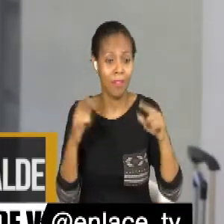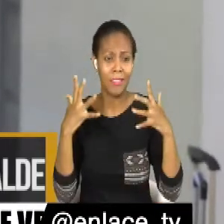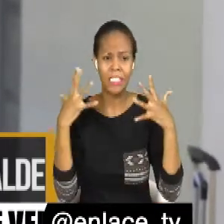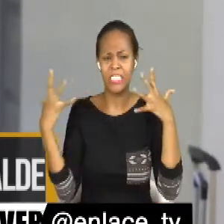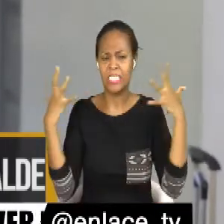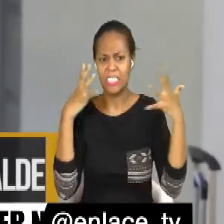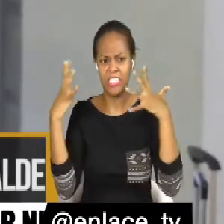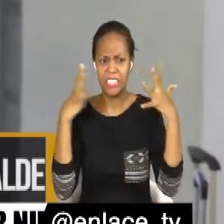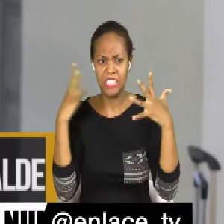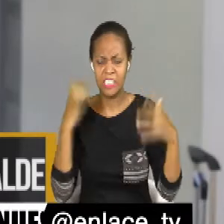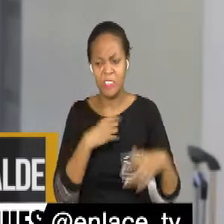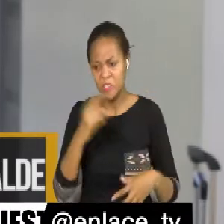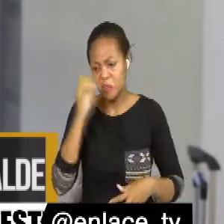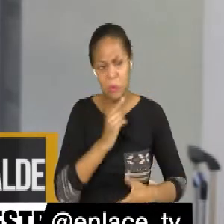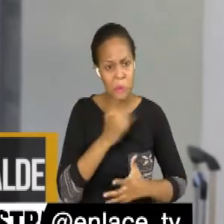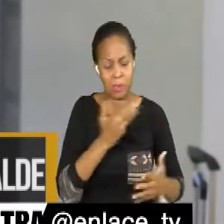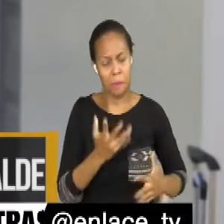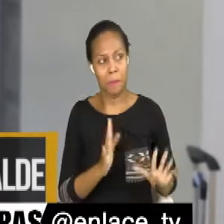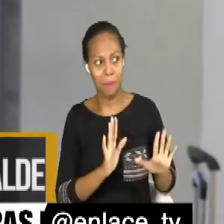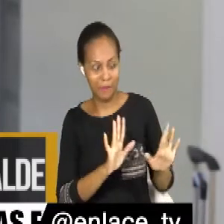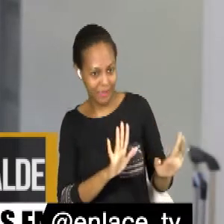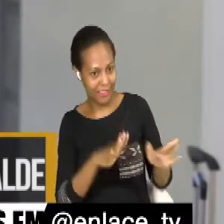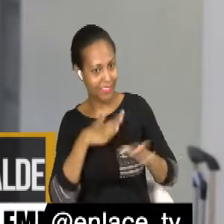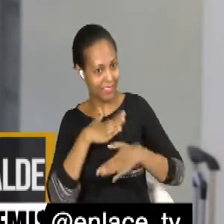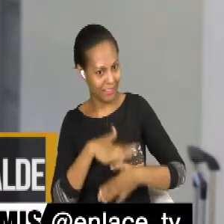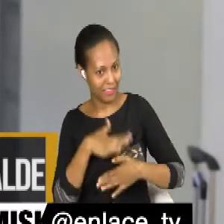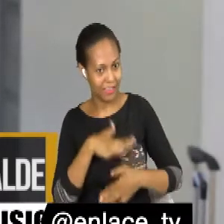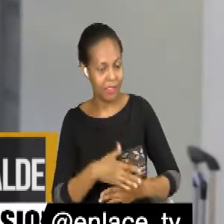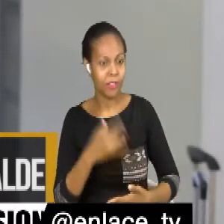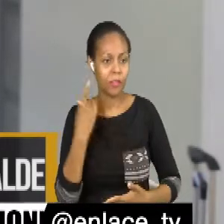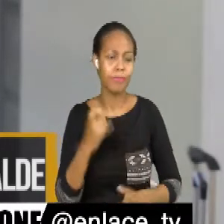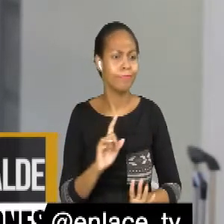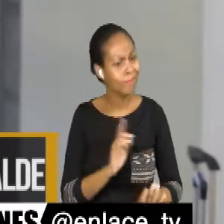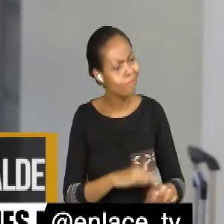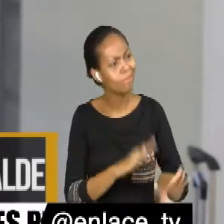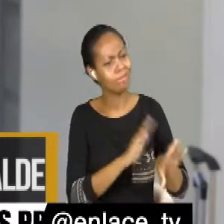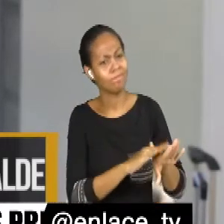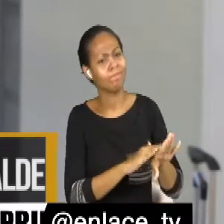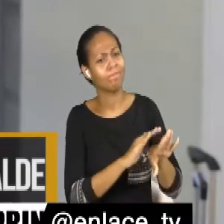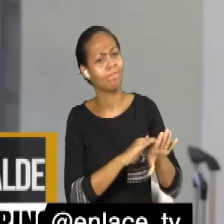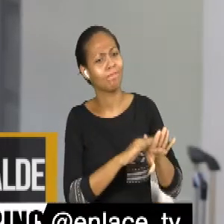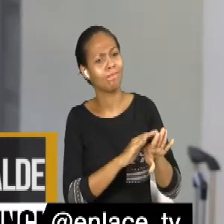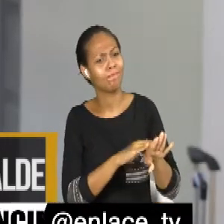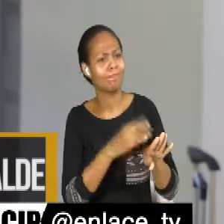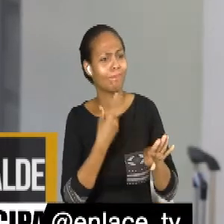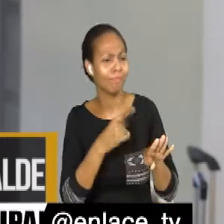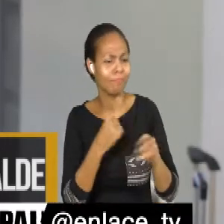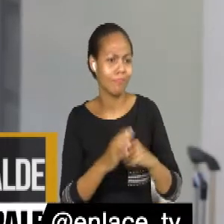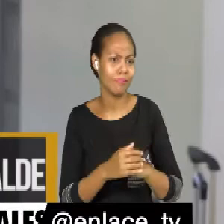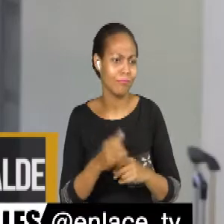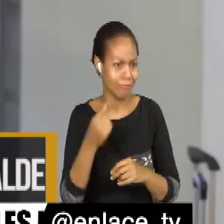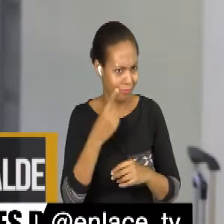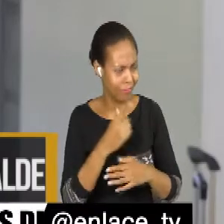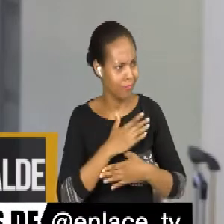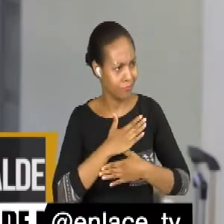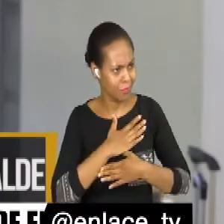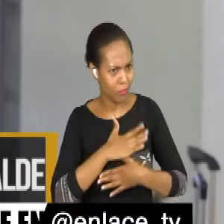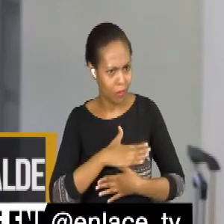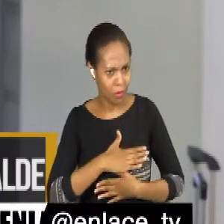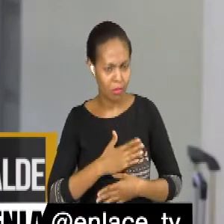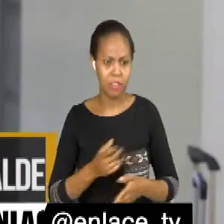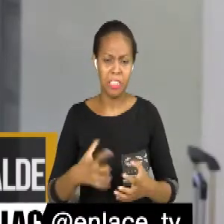en caliente, y la invitación es para que, primero, calme sus